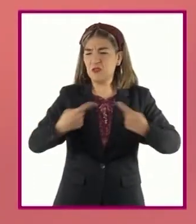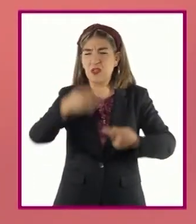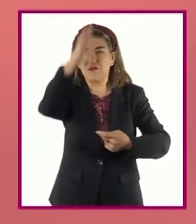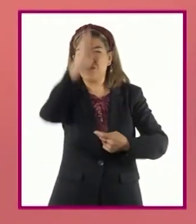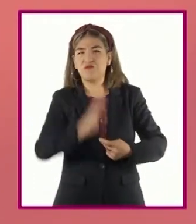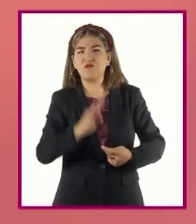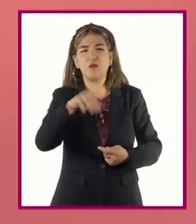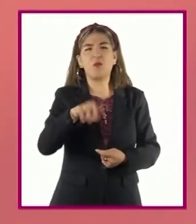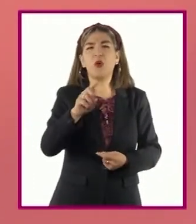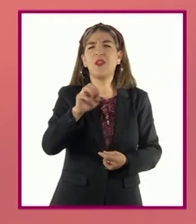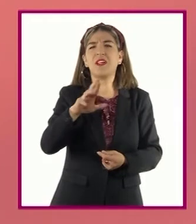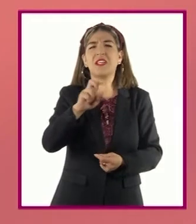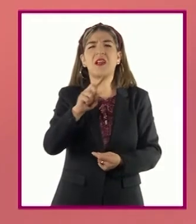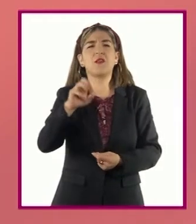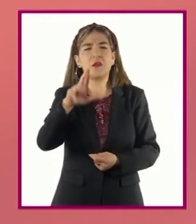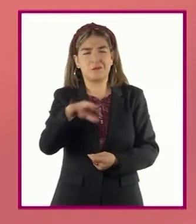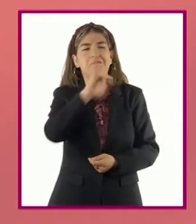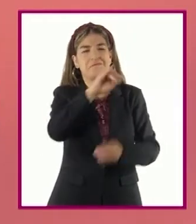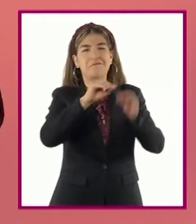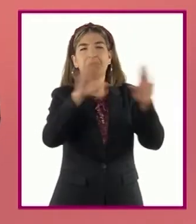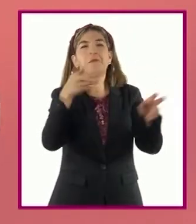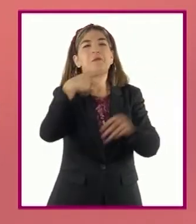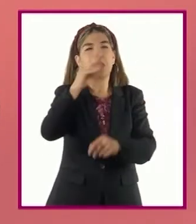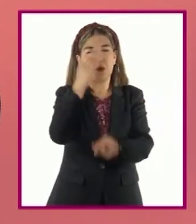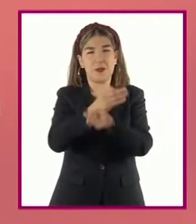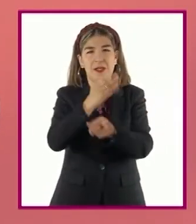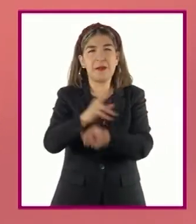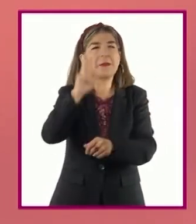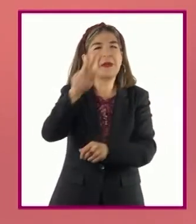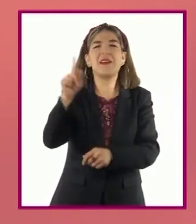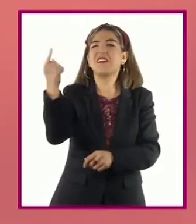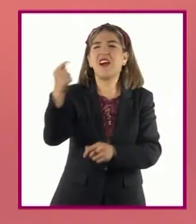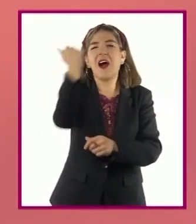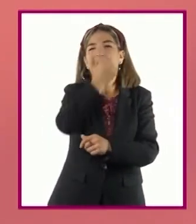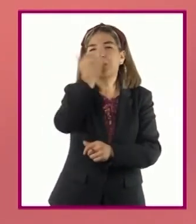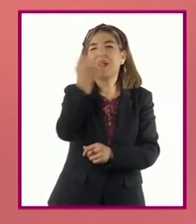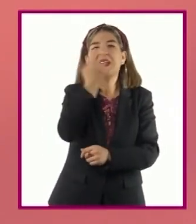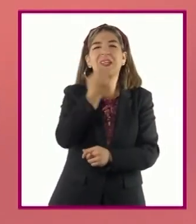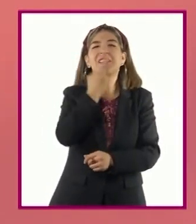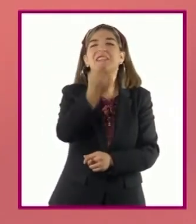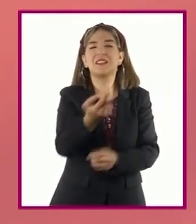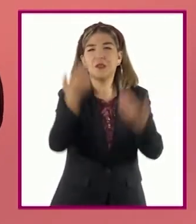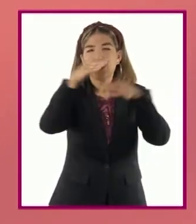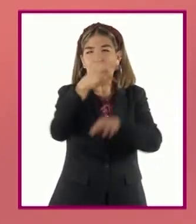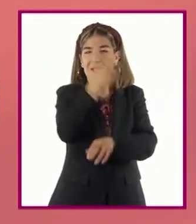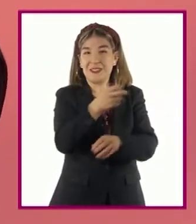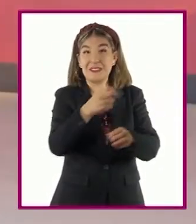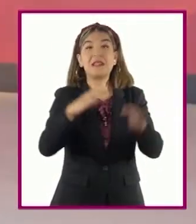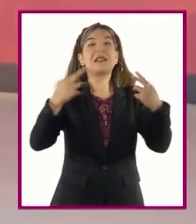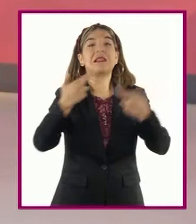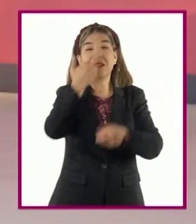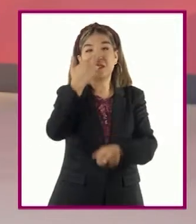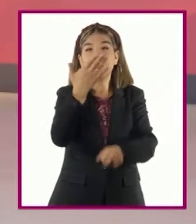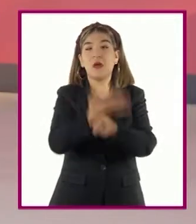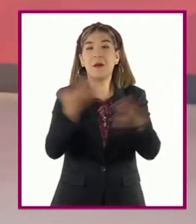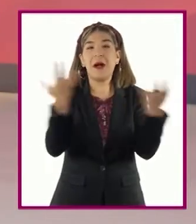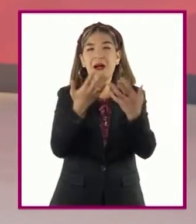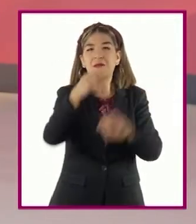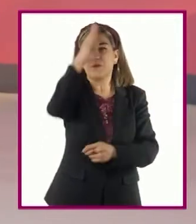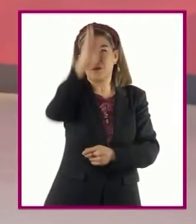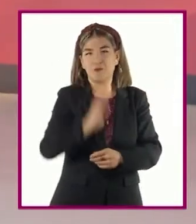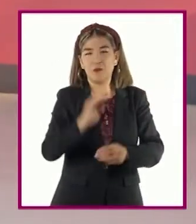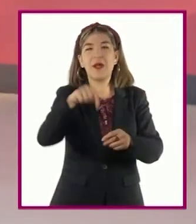que sí, pero antes veamos qué dicen las y los alumnos sobre el papel de un moderador en una mesa